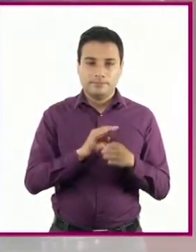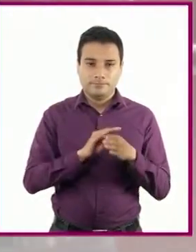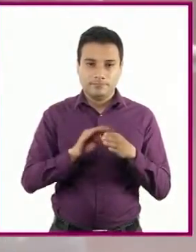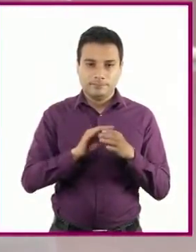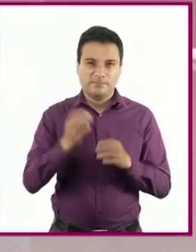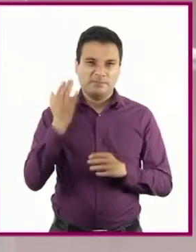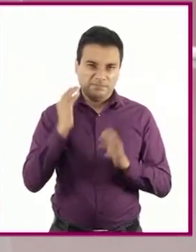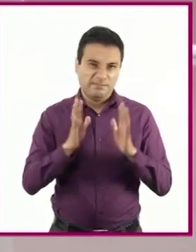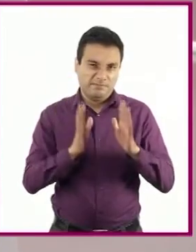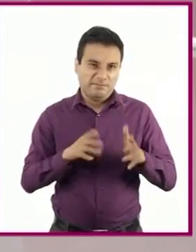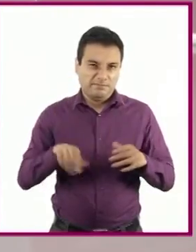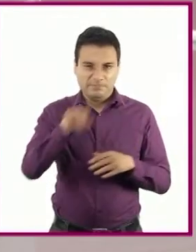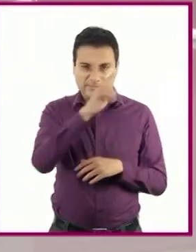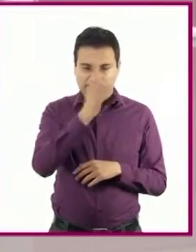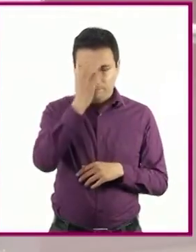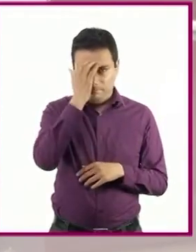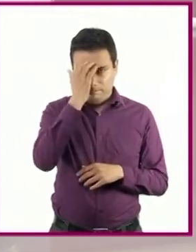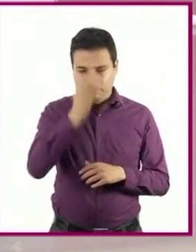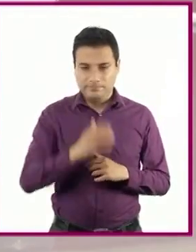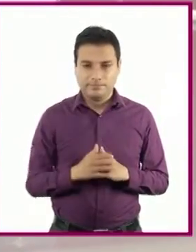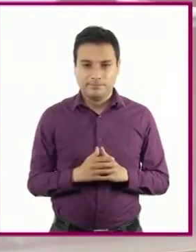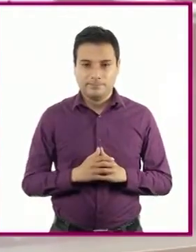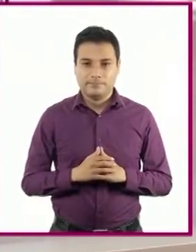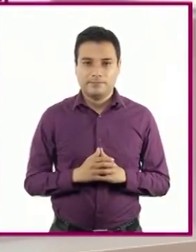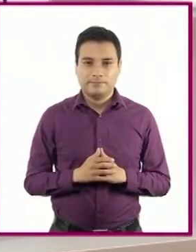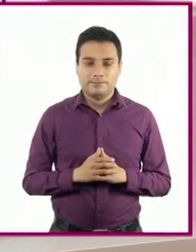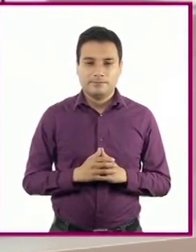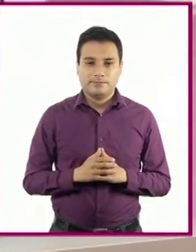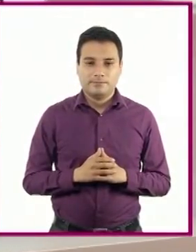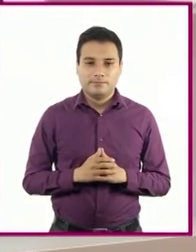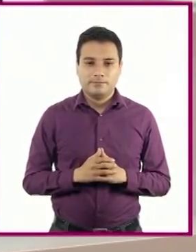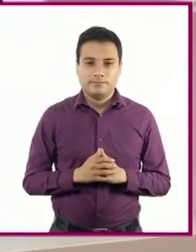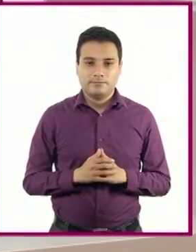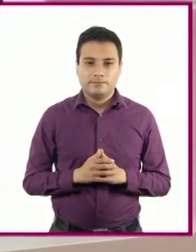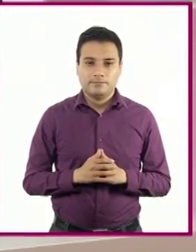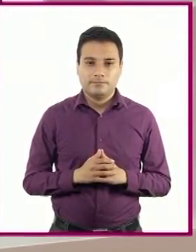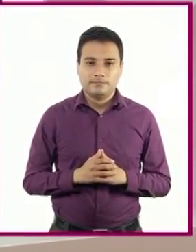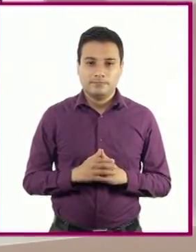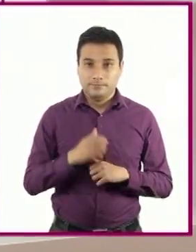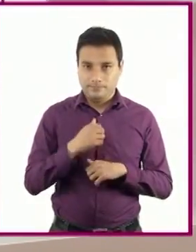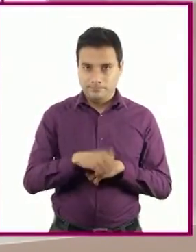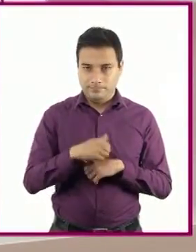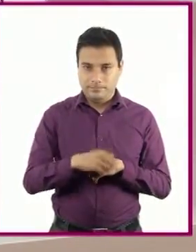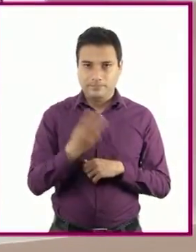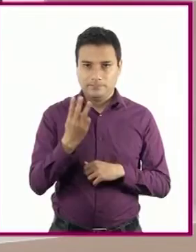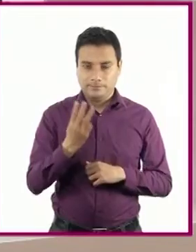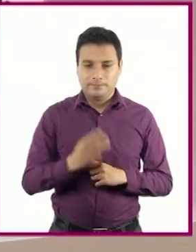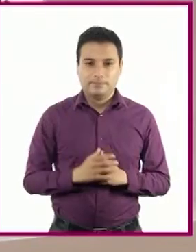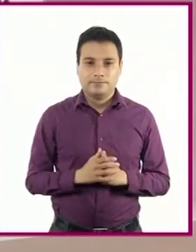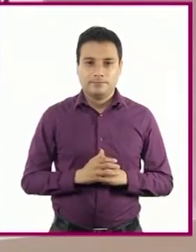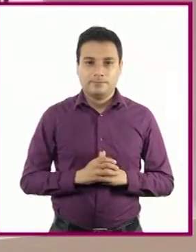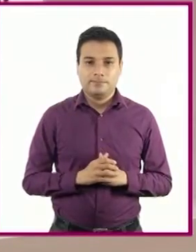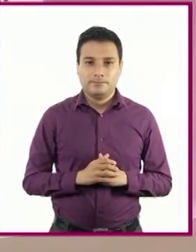sesiones ya hemos visto cómo utilizarla. Vamos a llenar el vaso número 3.